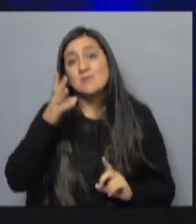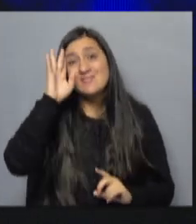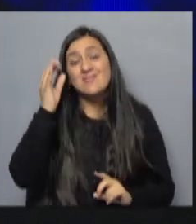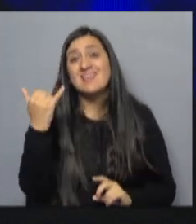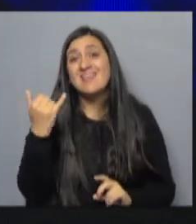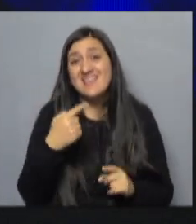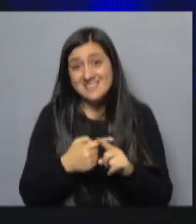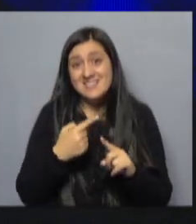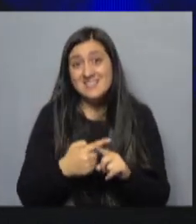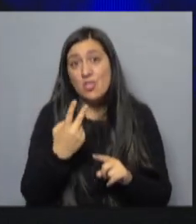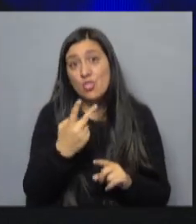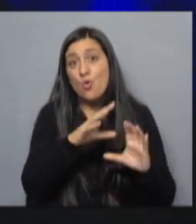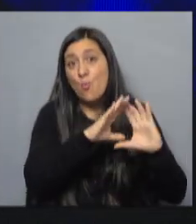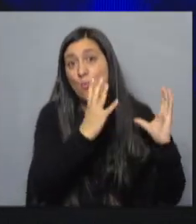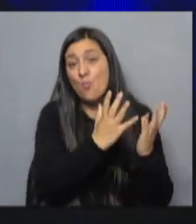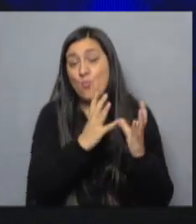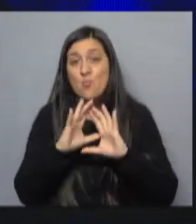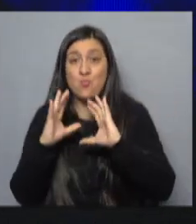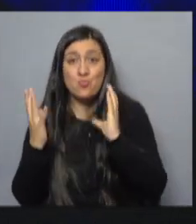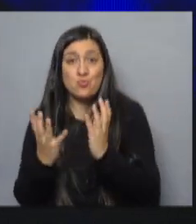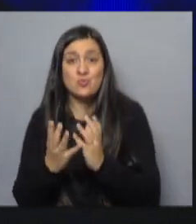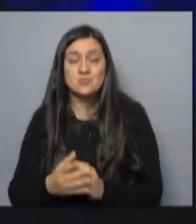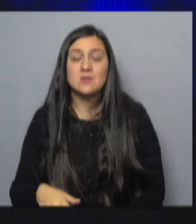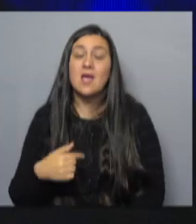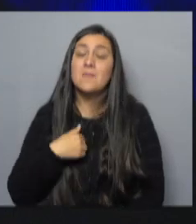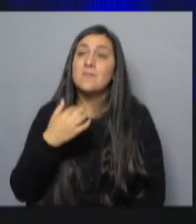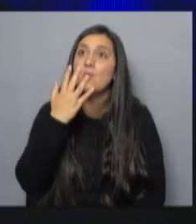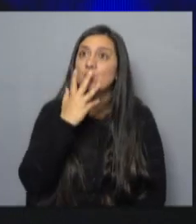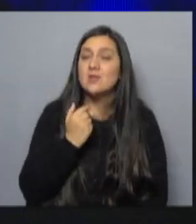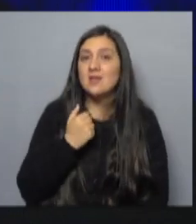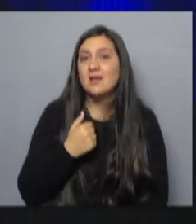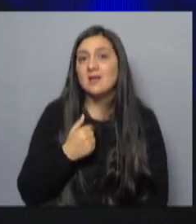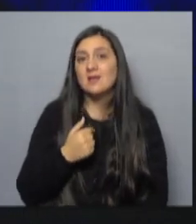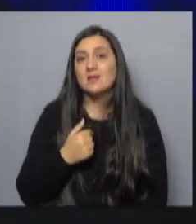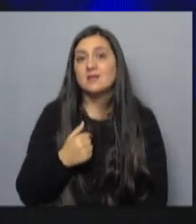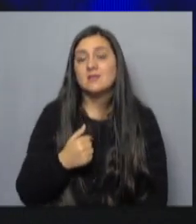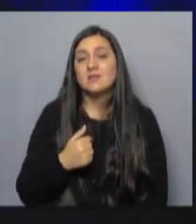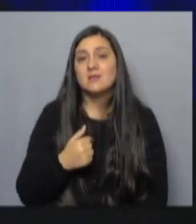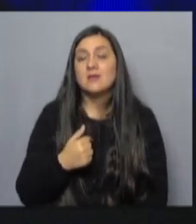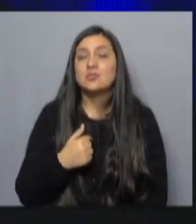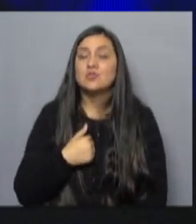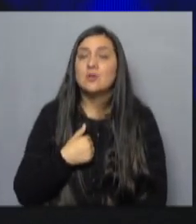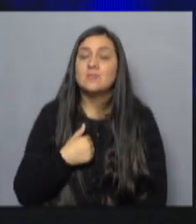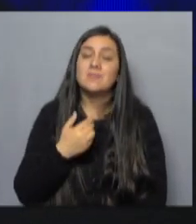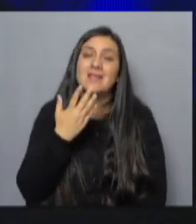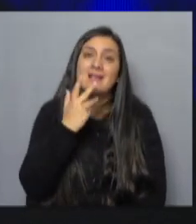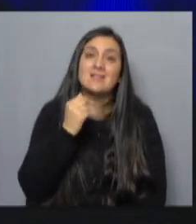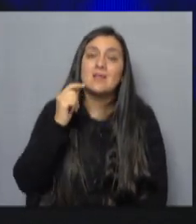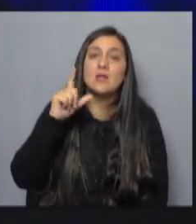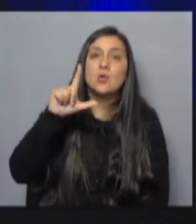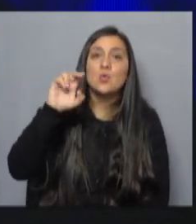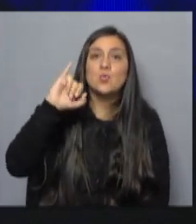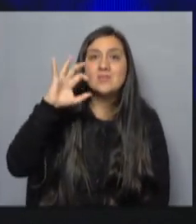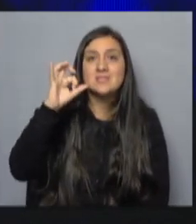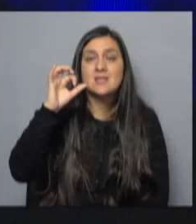mundos. A mí me gustaría que... Yo admiro, algunas personas no, pero yo admiro a Luis Parodi. Y Luis